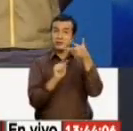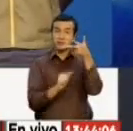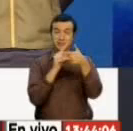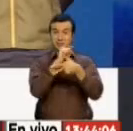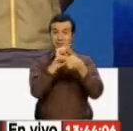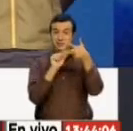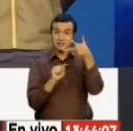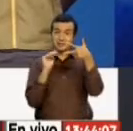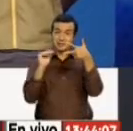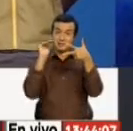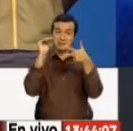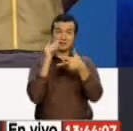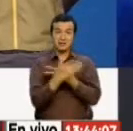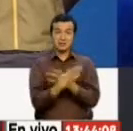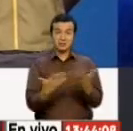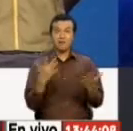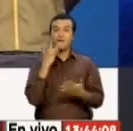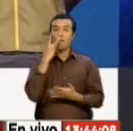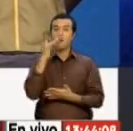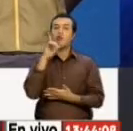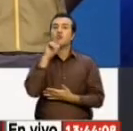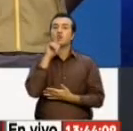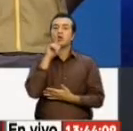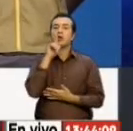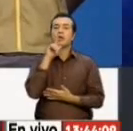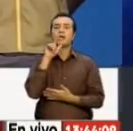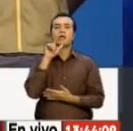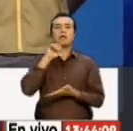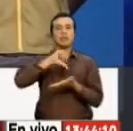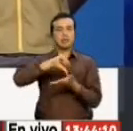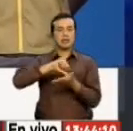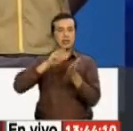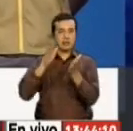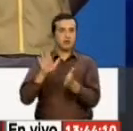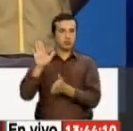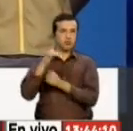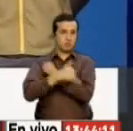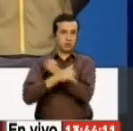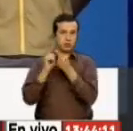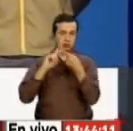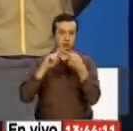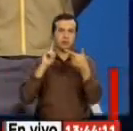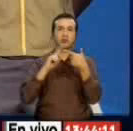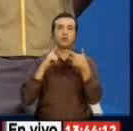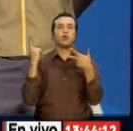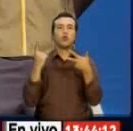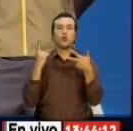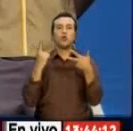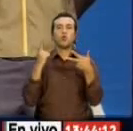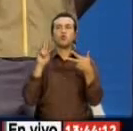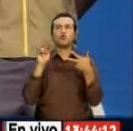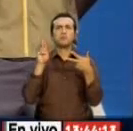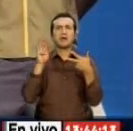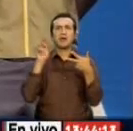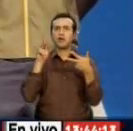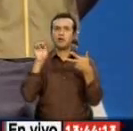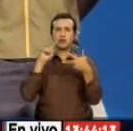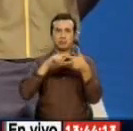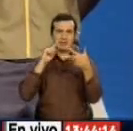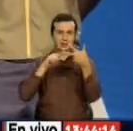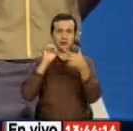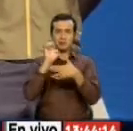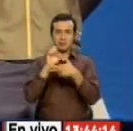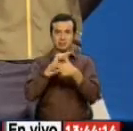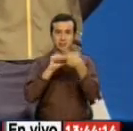primeros halteristas. El oro se lo llevó el iraní Hashemi, y el plata fue para el uzbeco Iván Efremov. Con